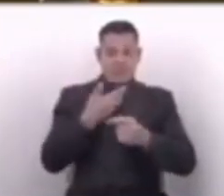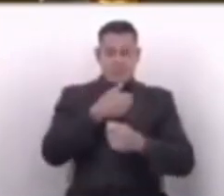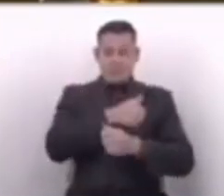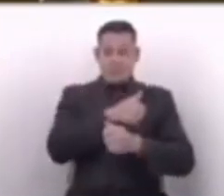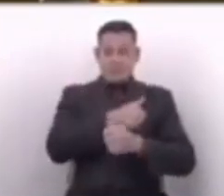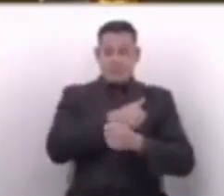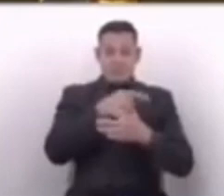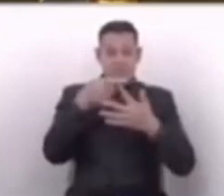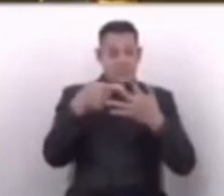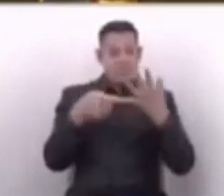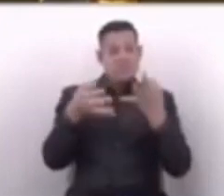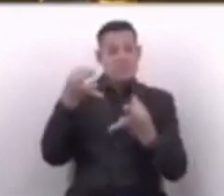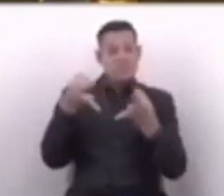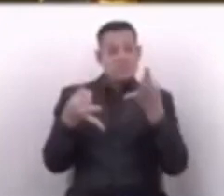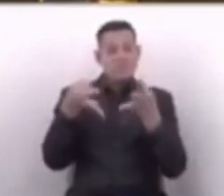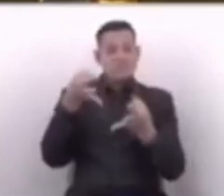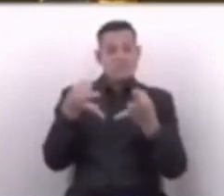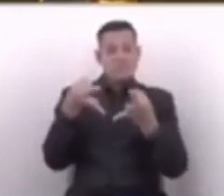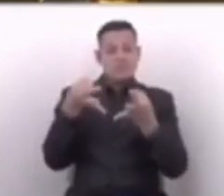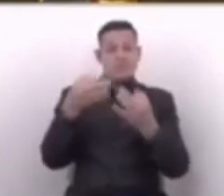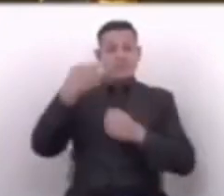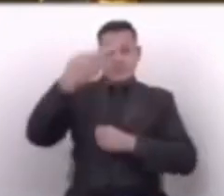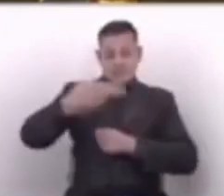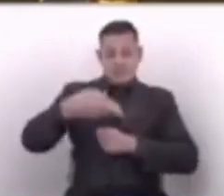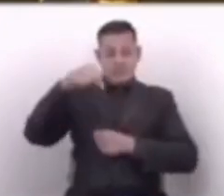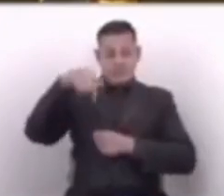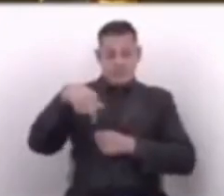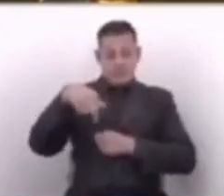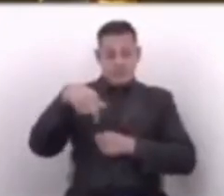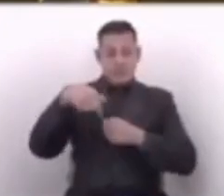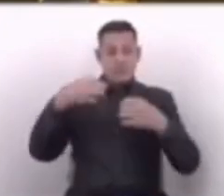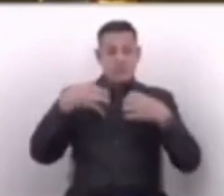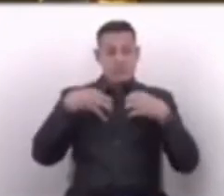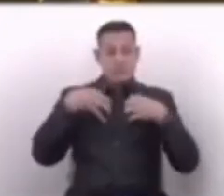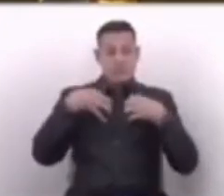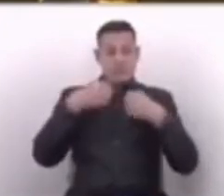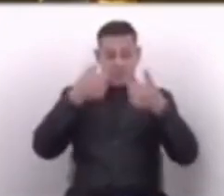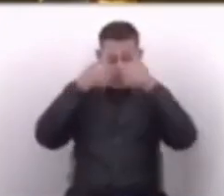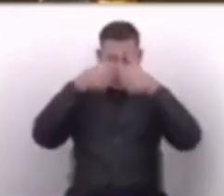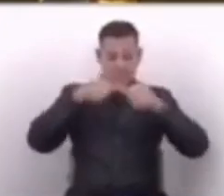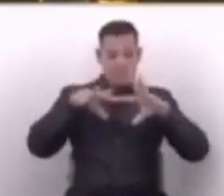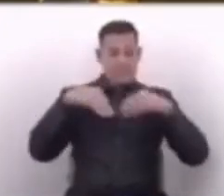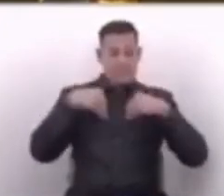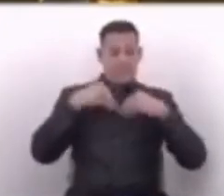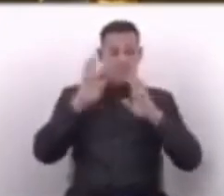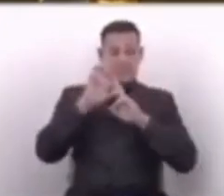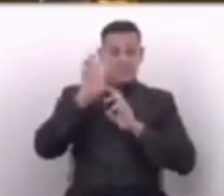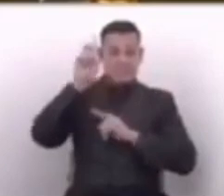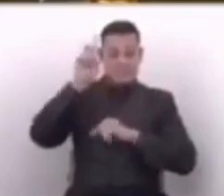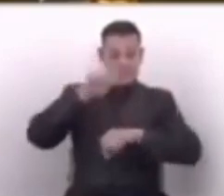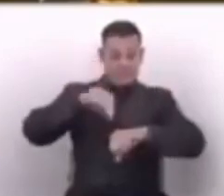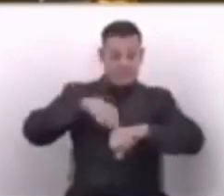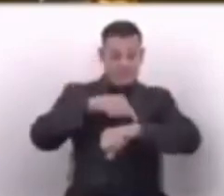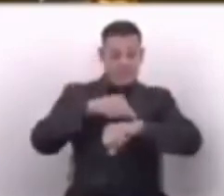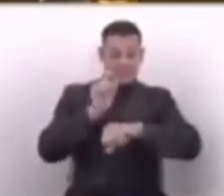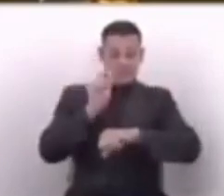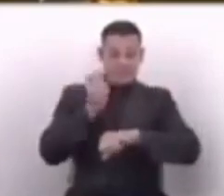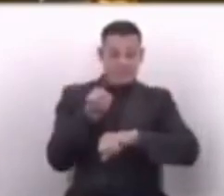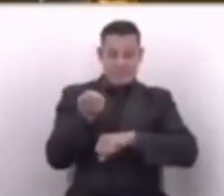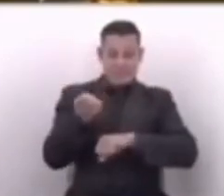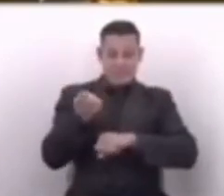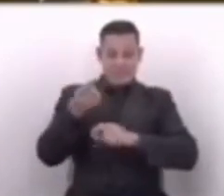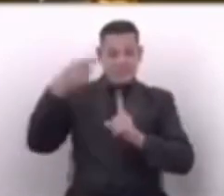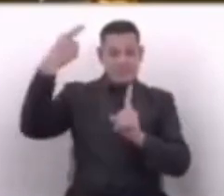ser. Es que en realidad lo que ahora se está o se va a aprobar, primeramente Dios, en unos minutos, ese